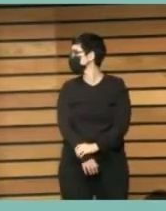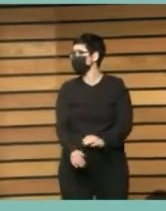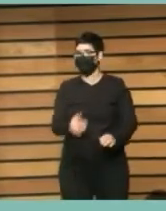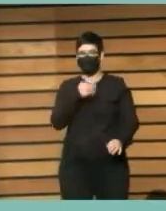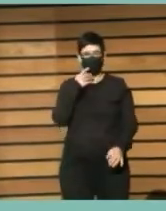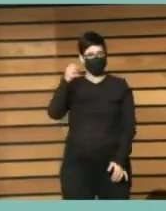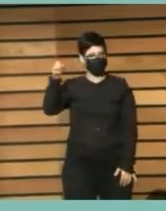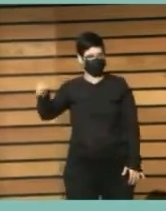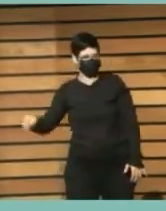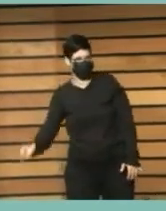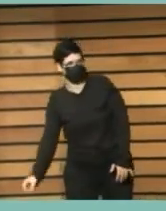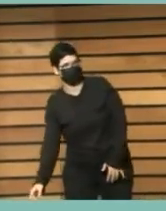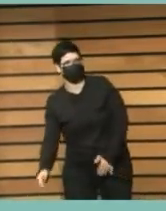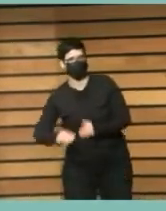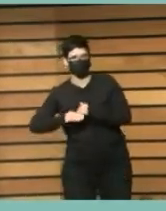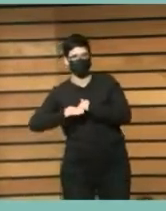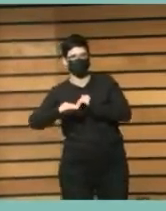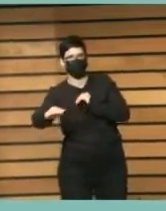Gracias.